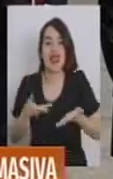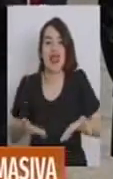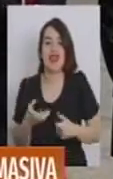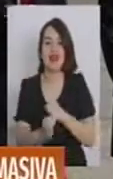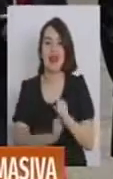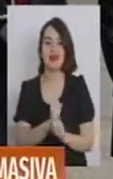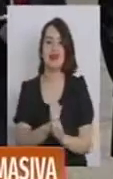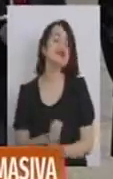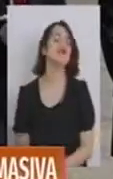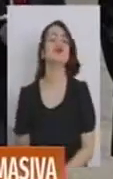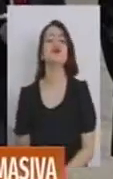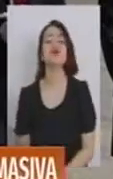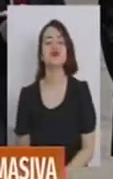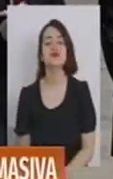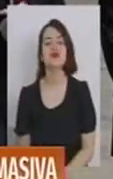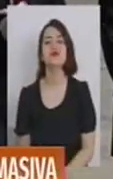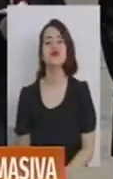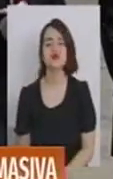año.